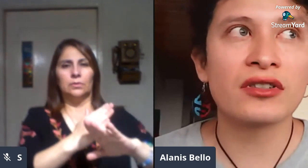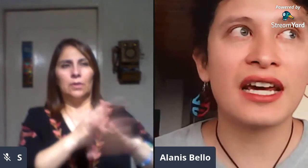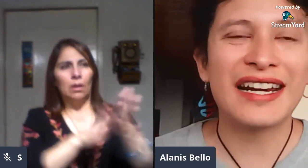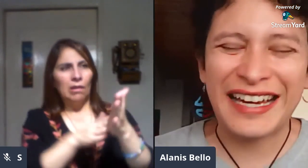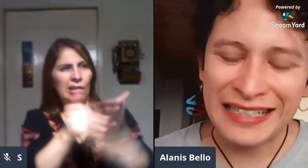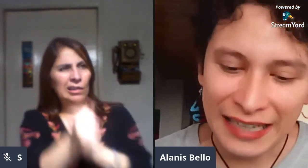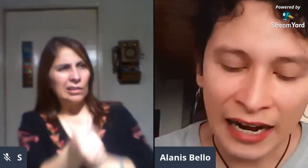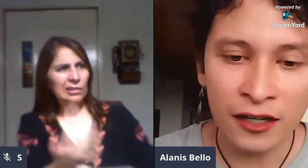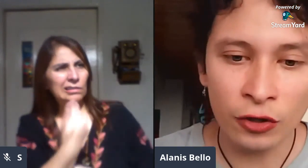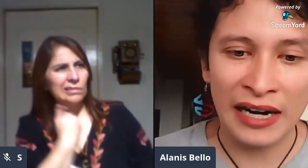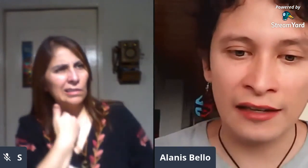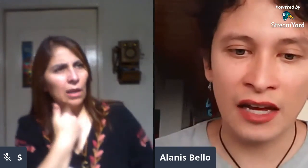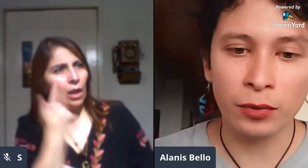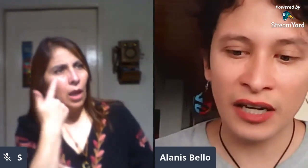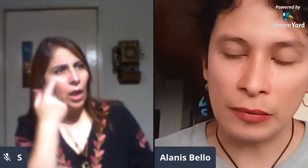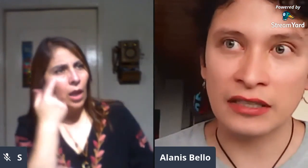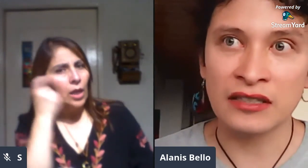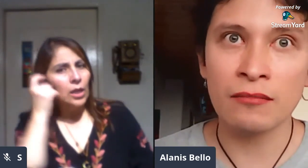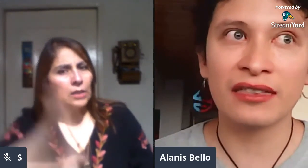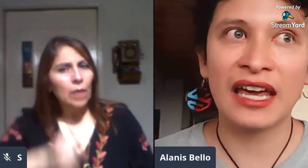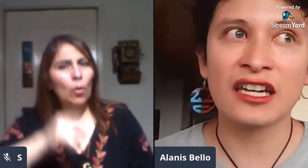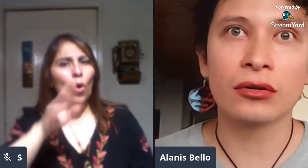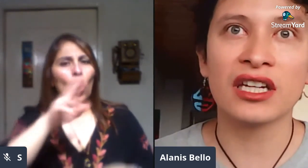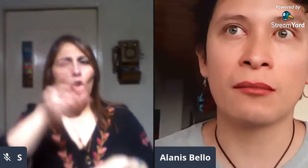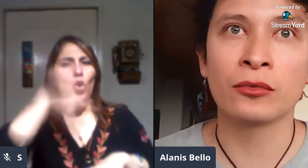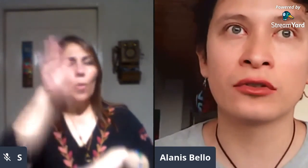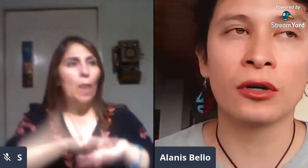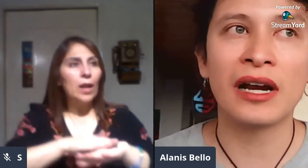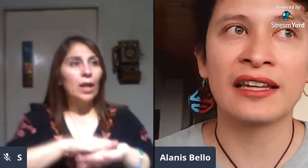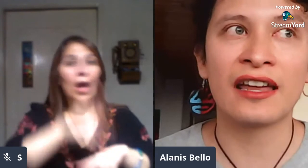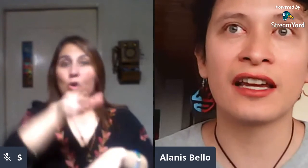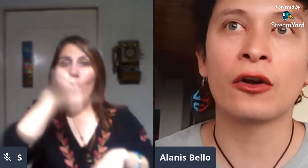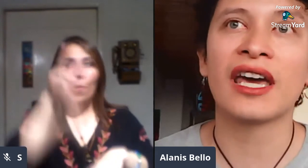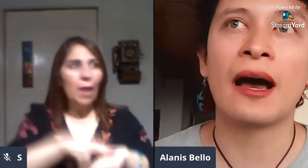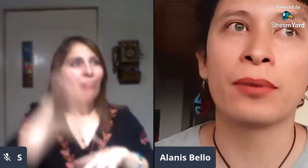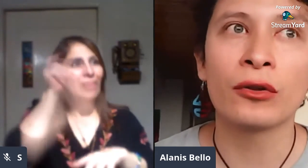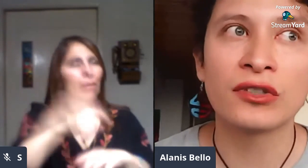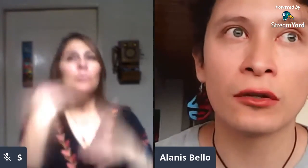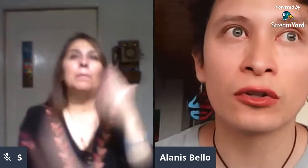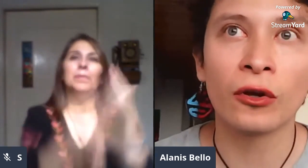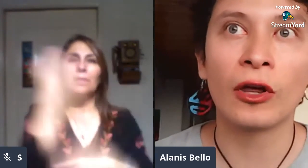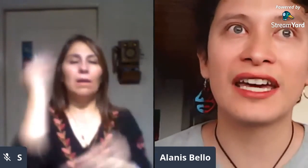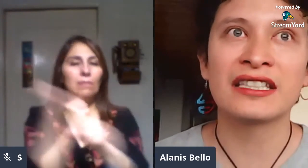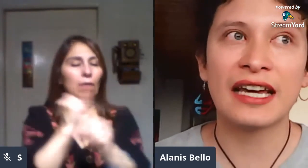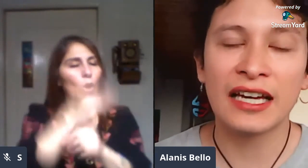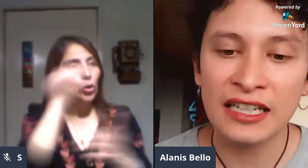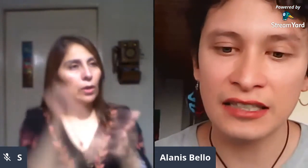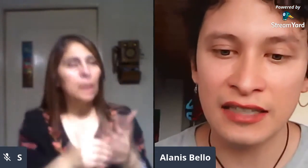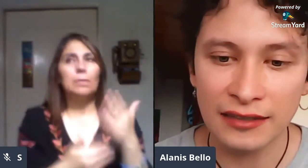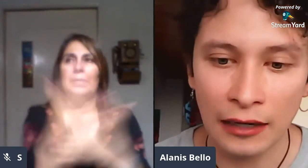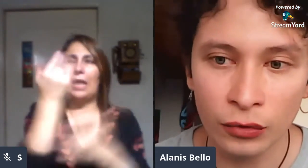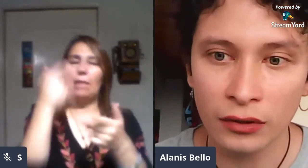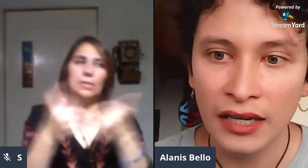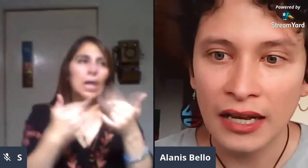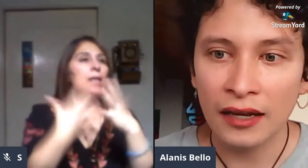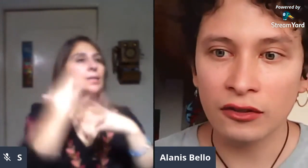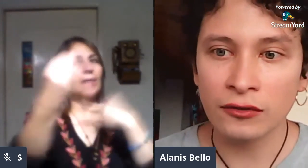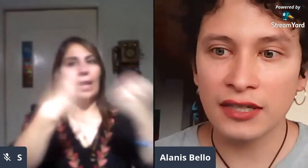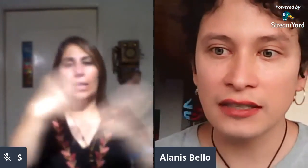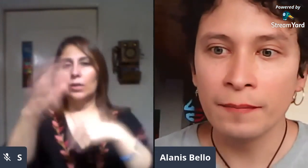toda costa regresar a la normalidad, porque precisamente eso que llamamos normalidad es lo que ha producido toda esta crisis de